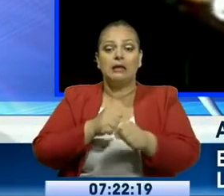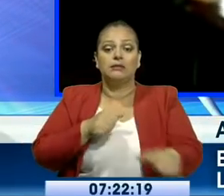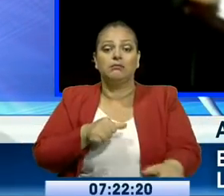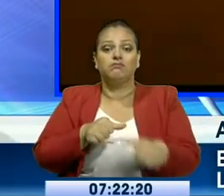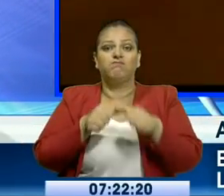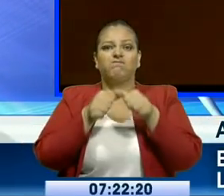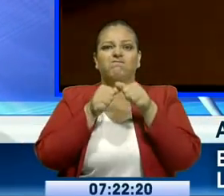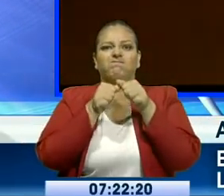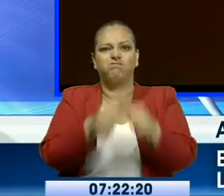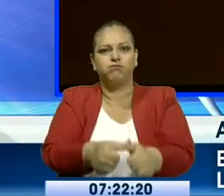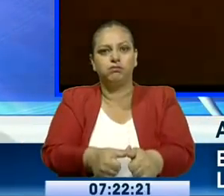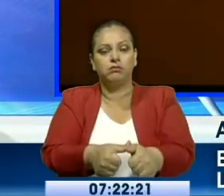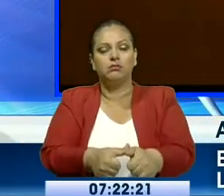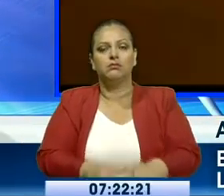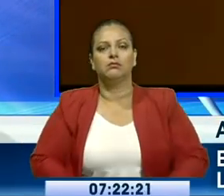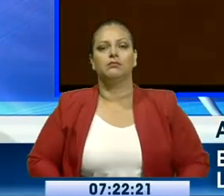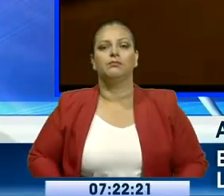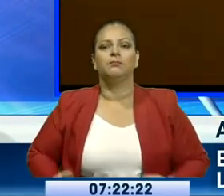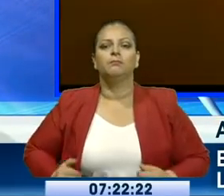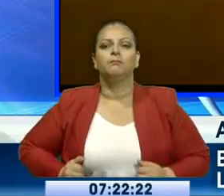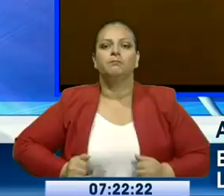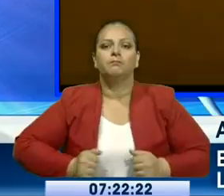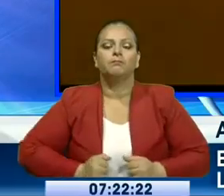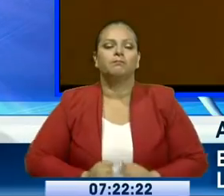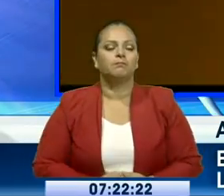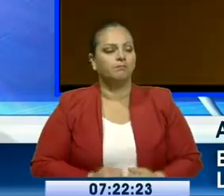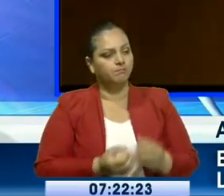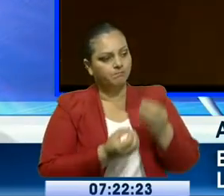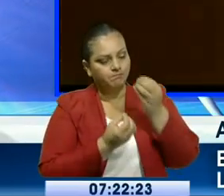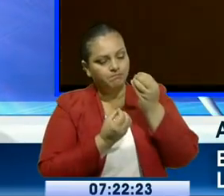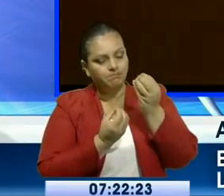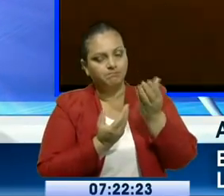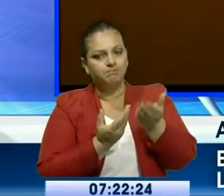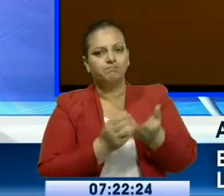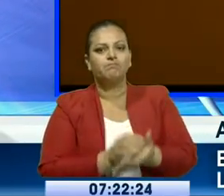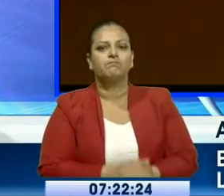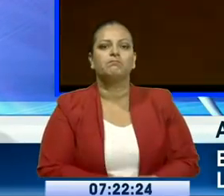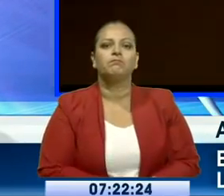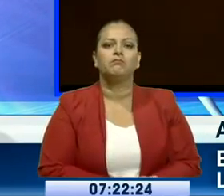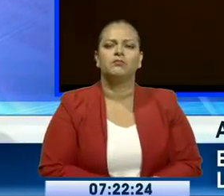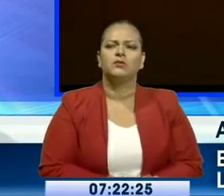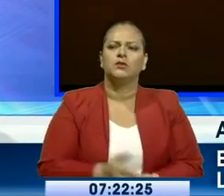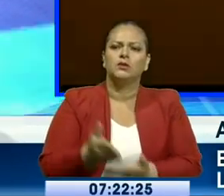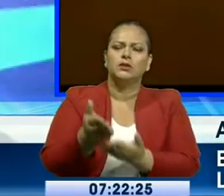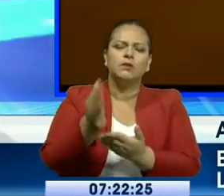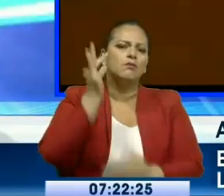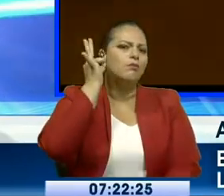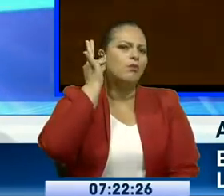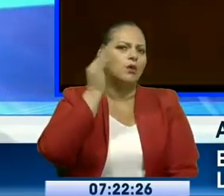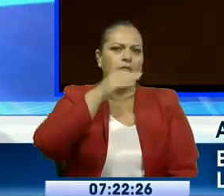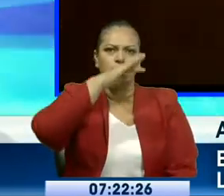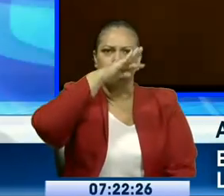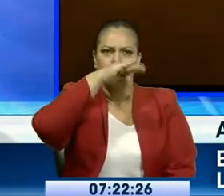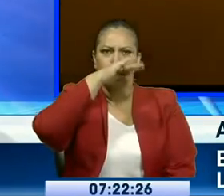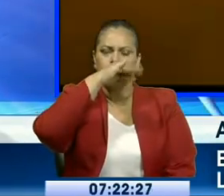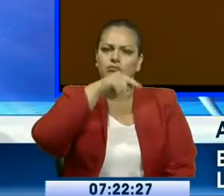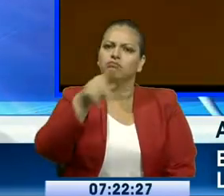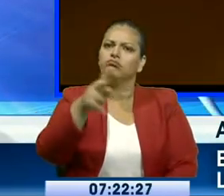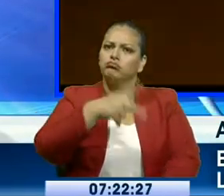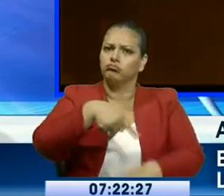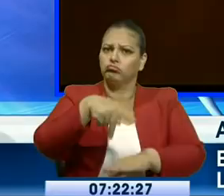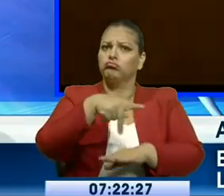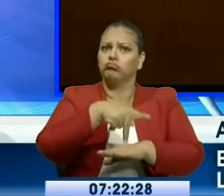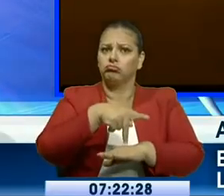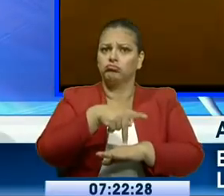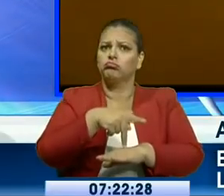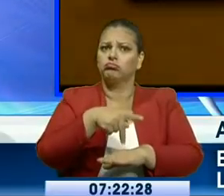la cabo Angélica Martínez. Solo quiero expresar mi solidaridad con la profesional y madre de familia que solo cumplía